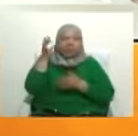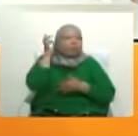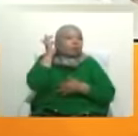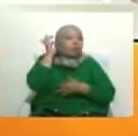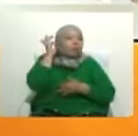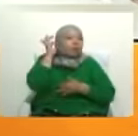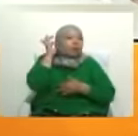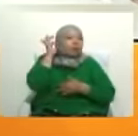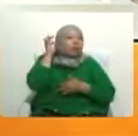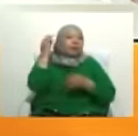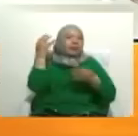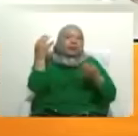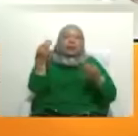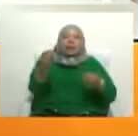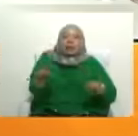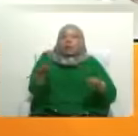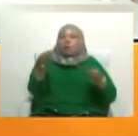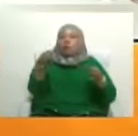Si eso es normal,